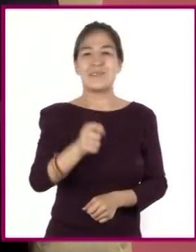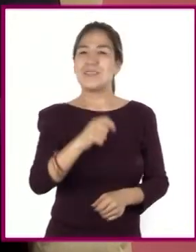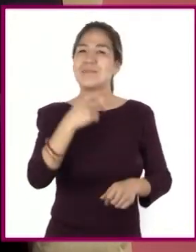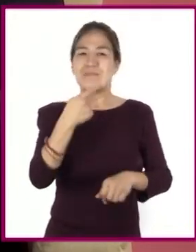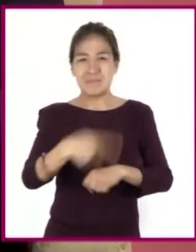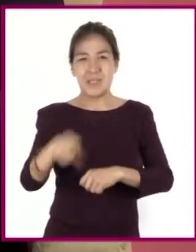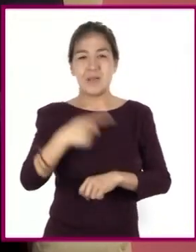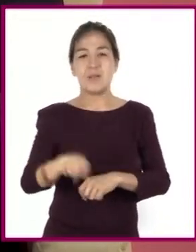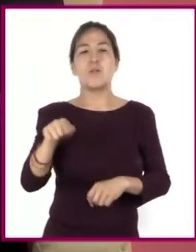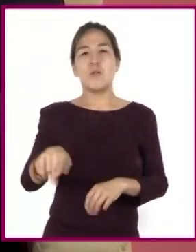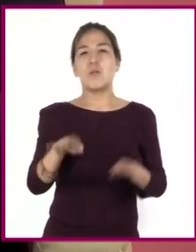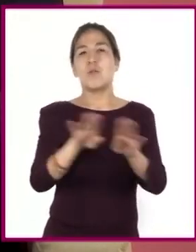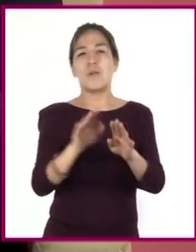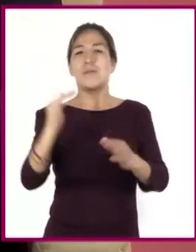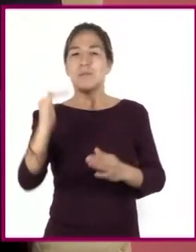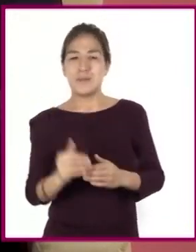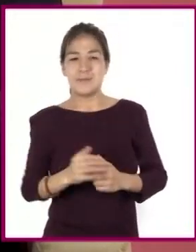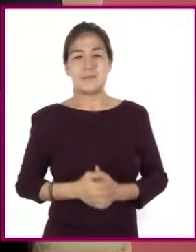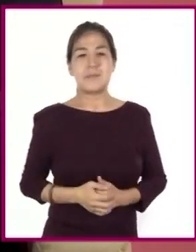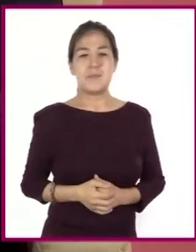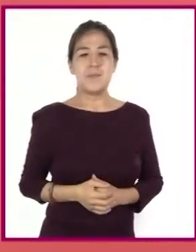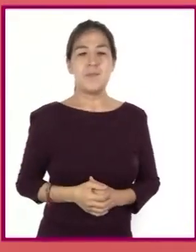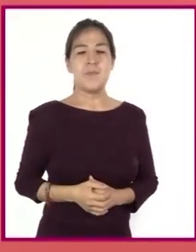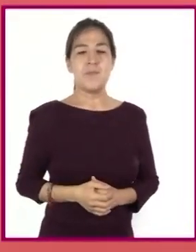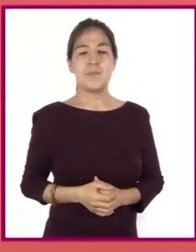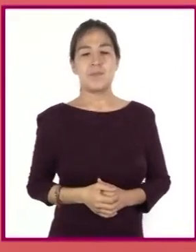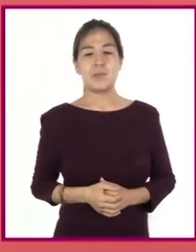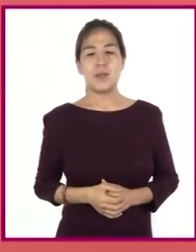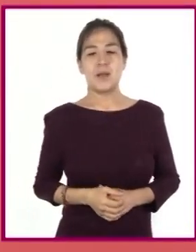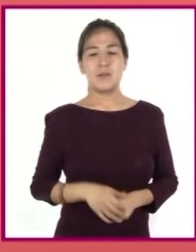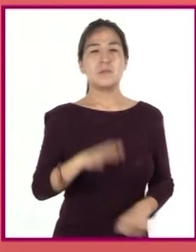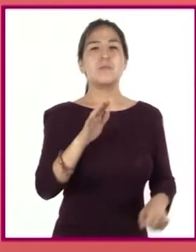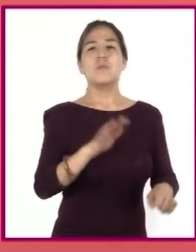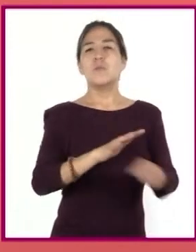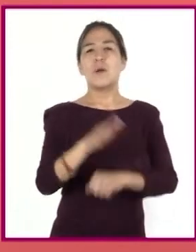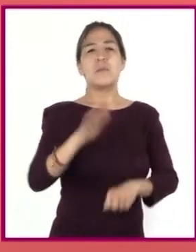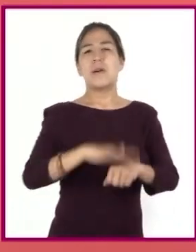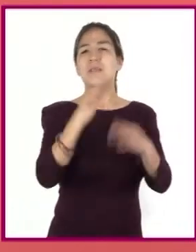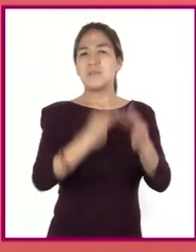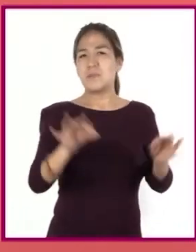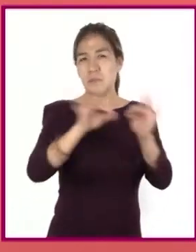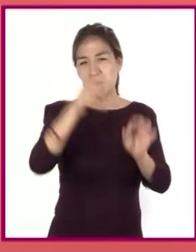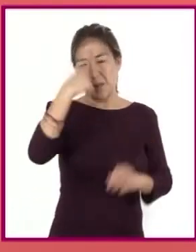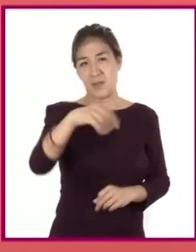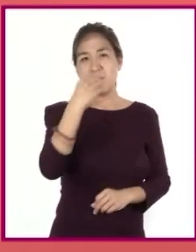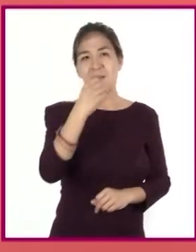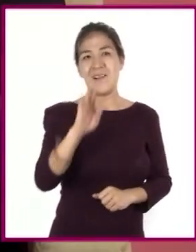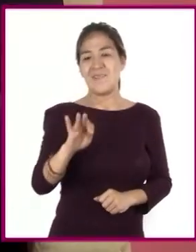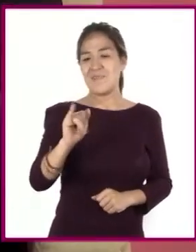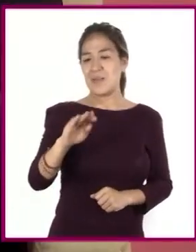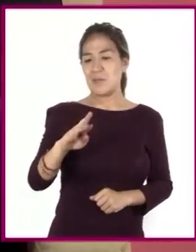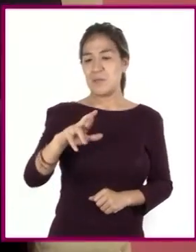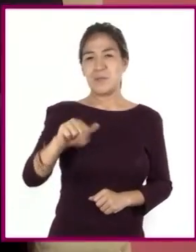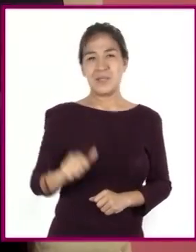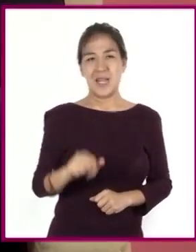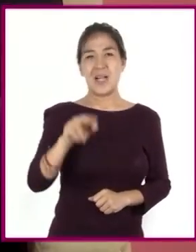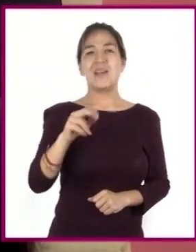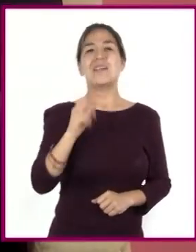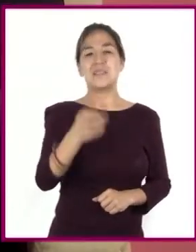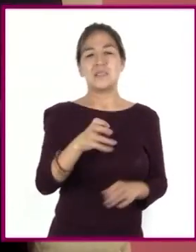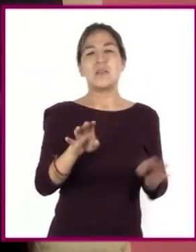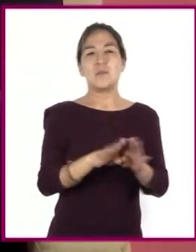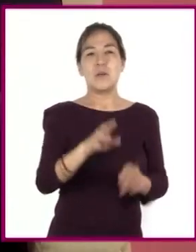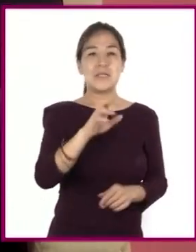más importante de consumo. Lo más importante en la alimentación es la fibra no soluble. Entonces, al menos